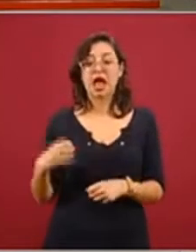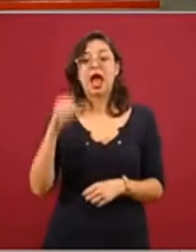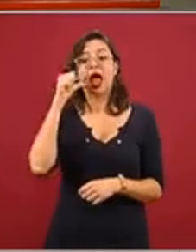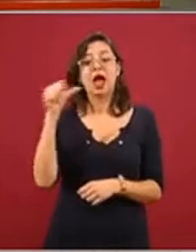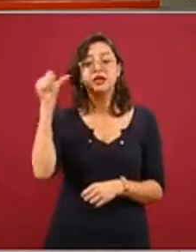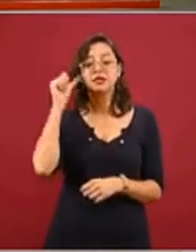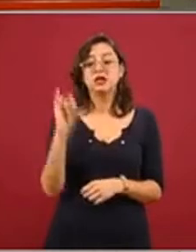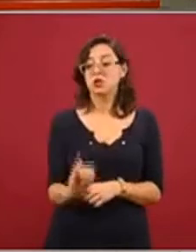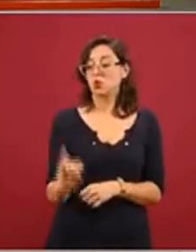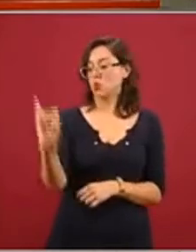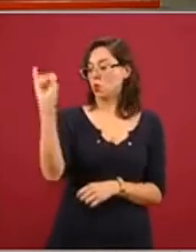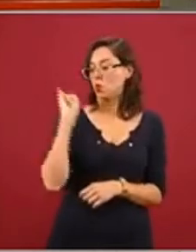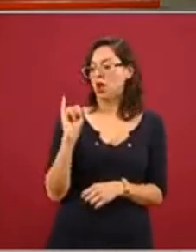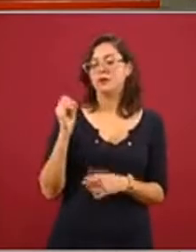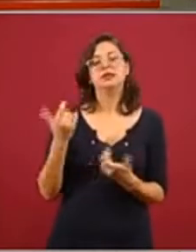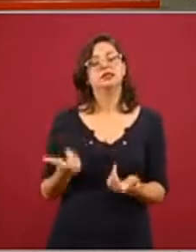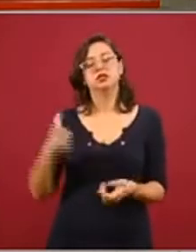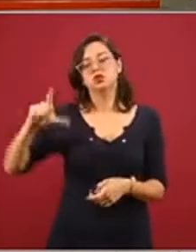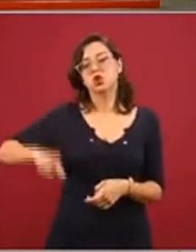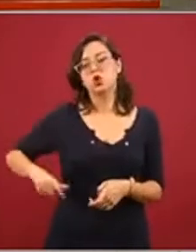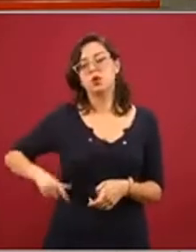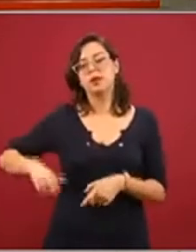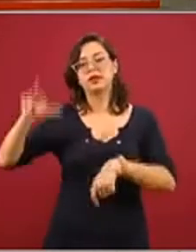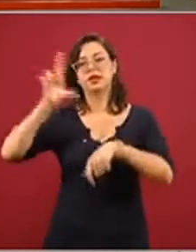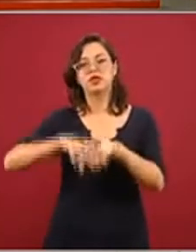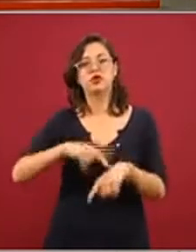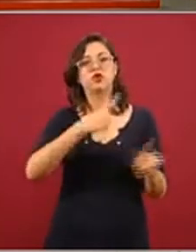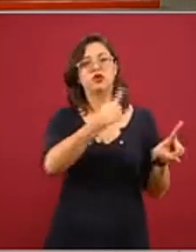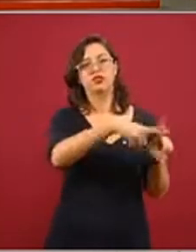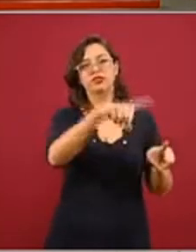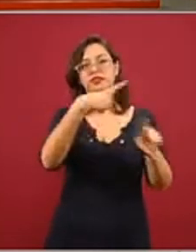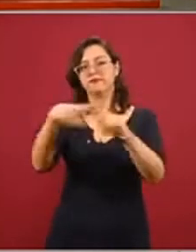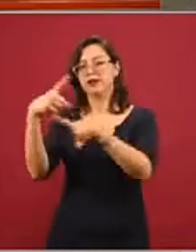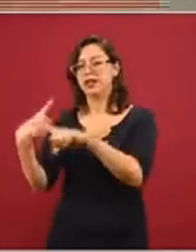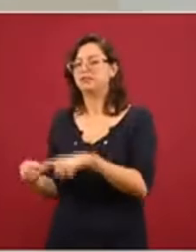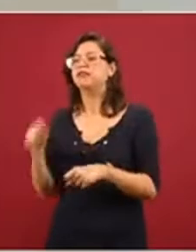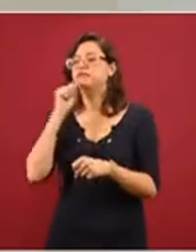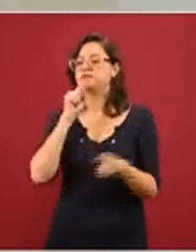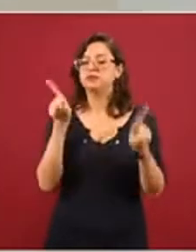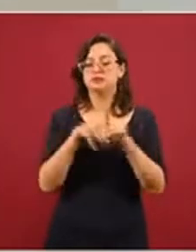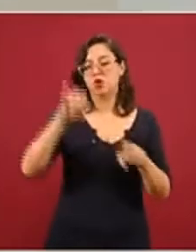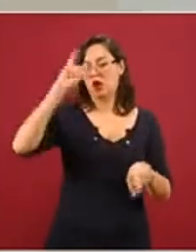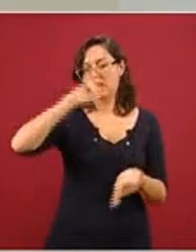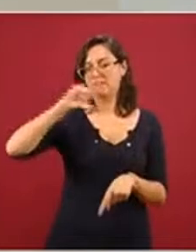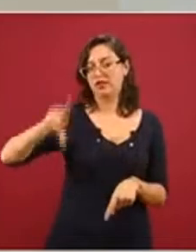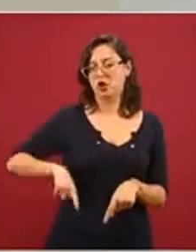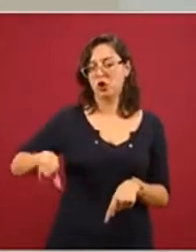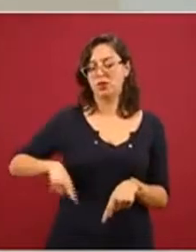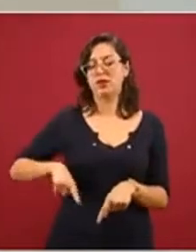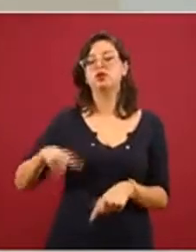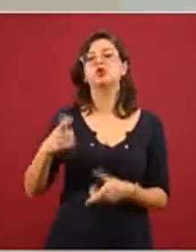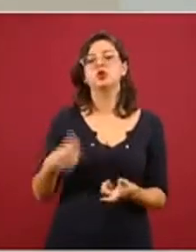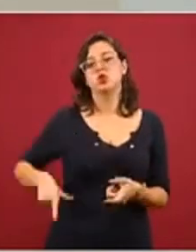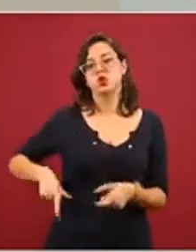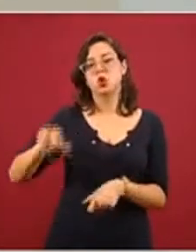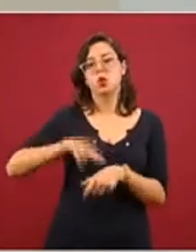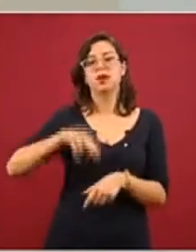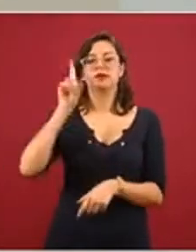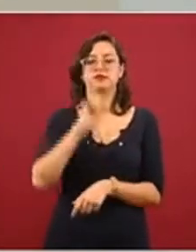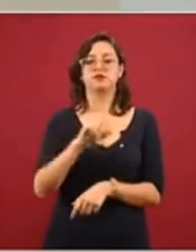jueves, tuvimos la sesión que tenemos todas las semanas con la jefa de gobierno, la gobernadora de Sonora y